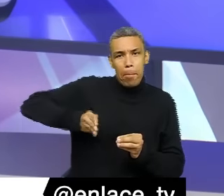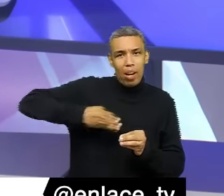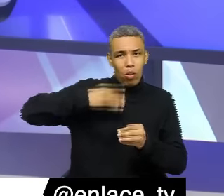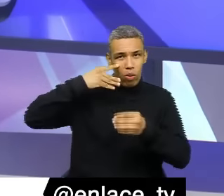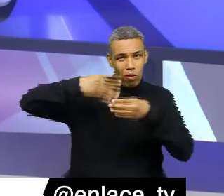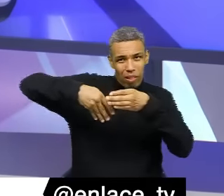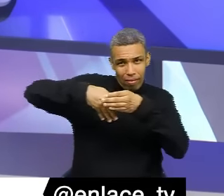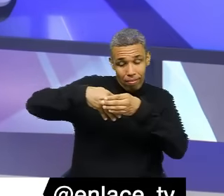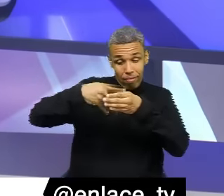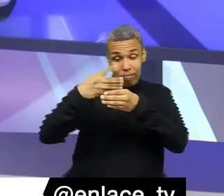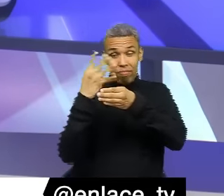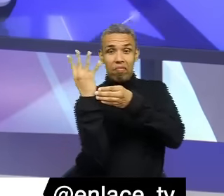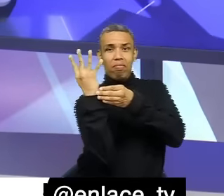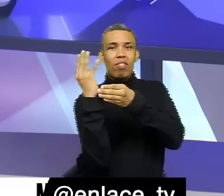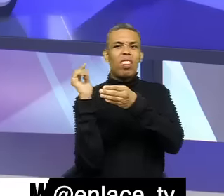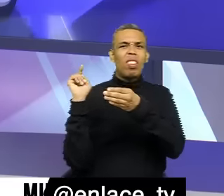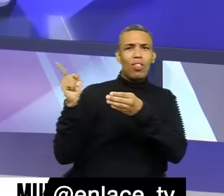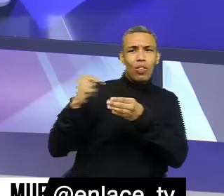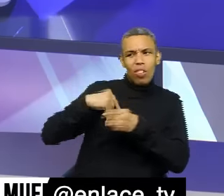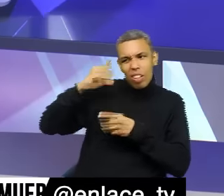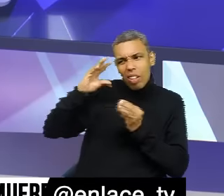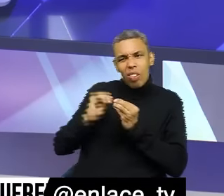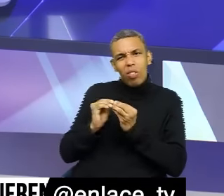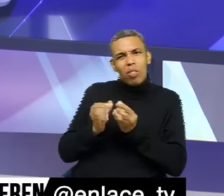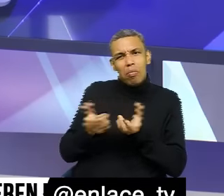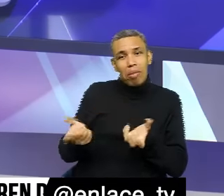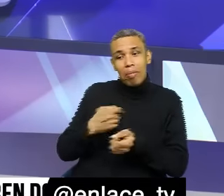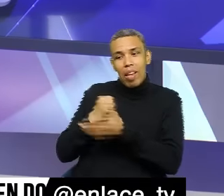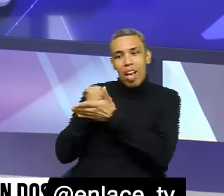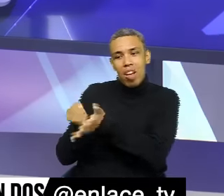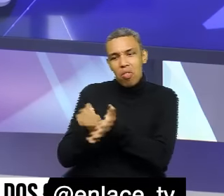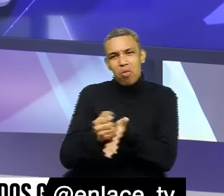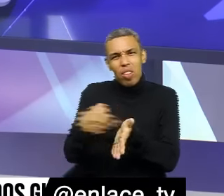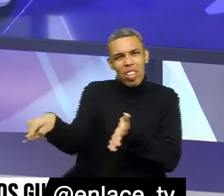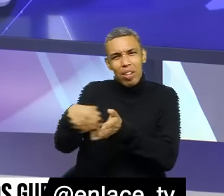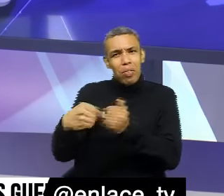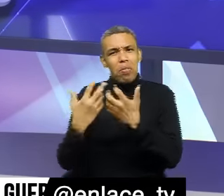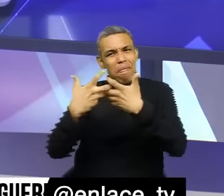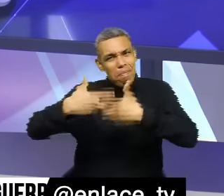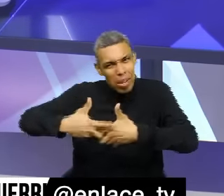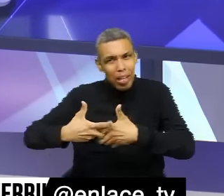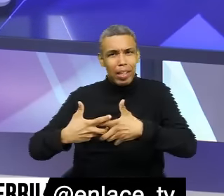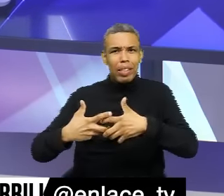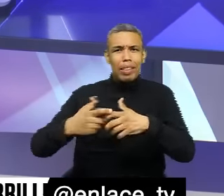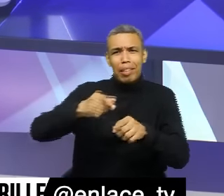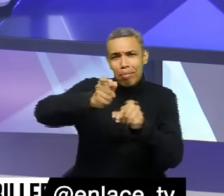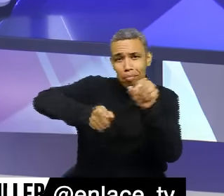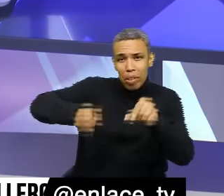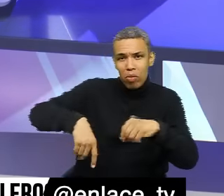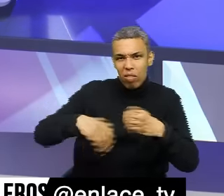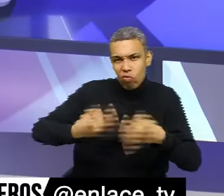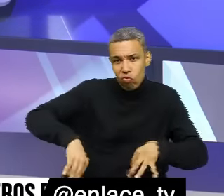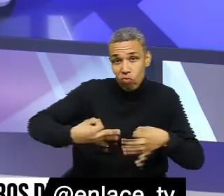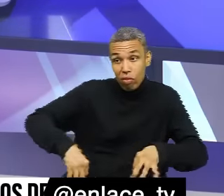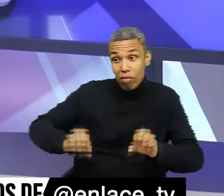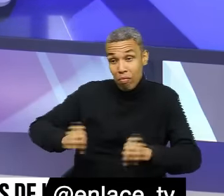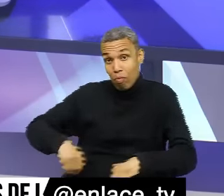de créditos para pequeños productores de Barranca Bermeja. Los beneficios oscilan entre los 500 mil y los 20 millones de